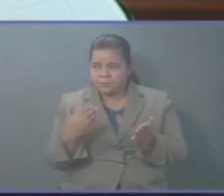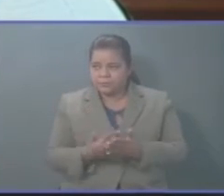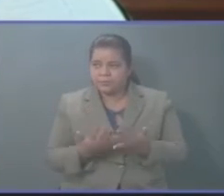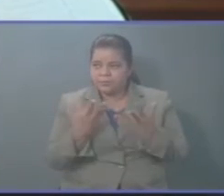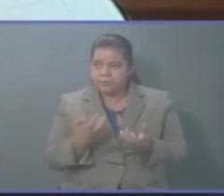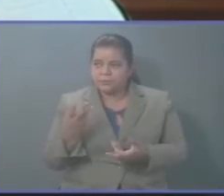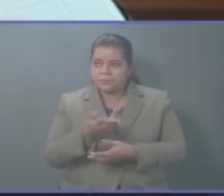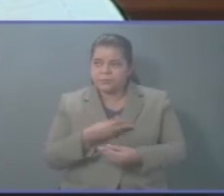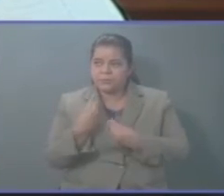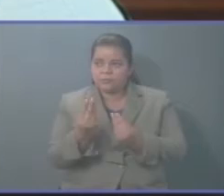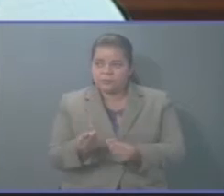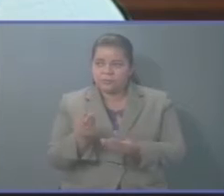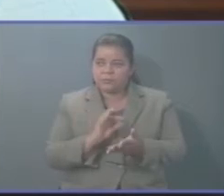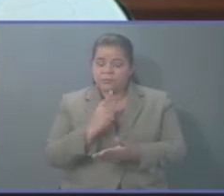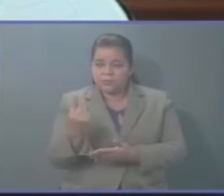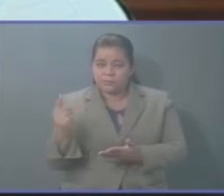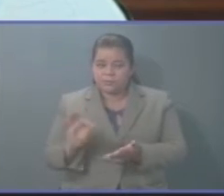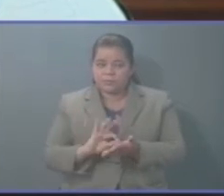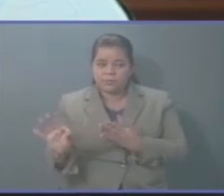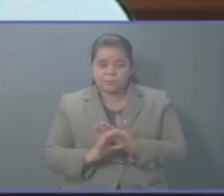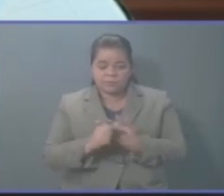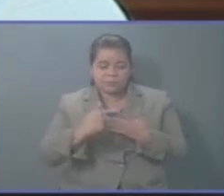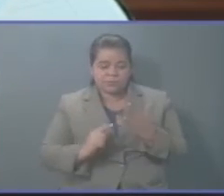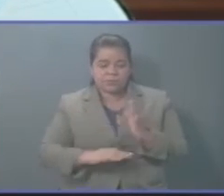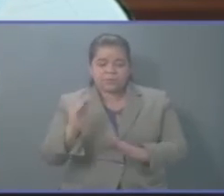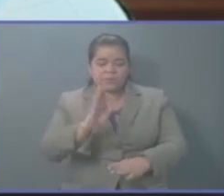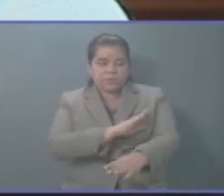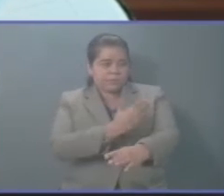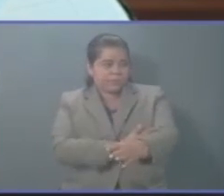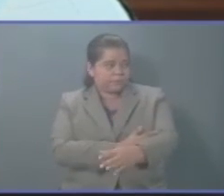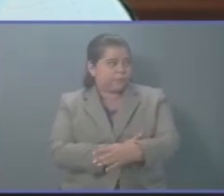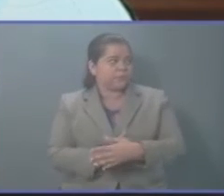otorgarle a la gente todavía un proyecto más fortalecido.